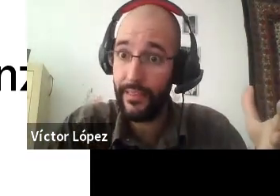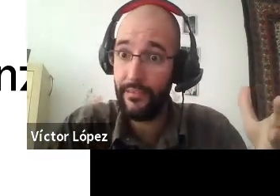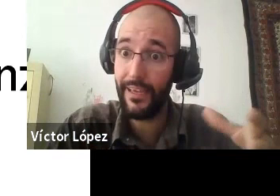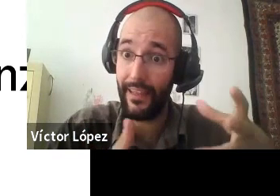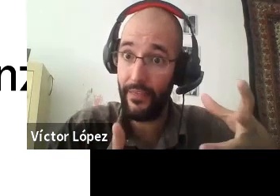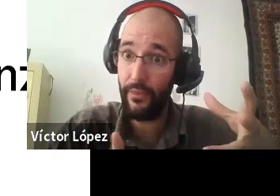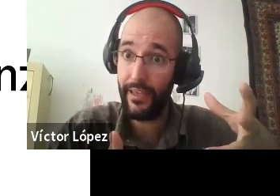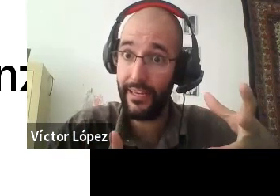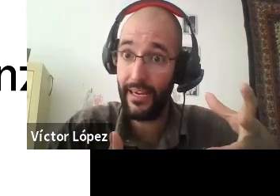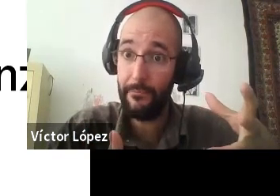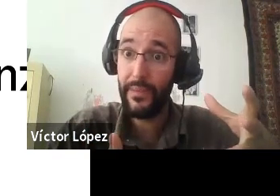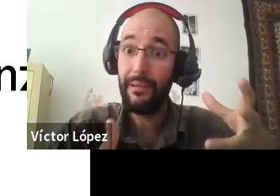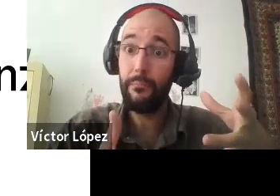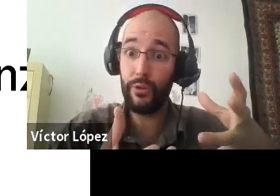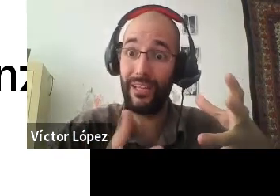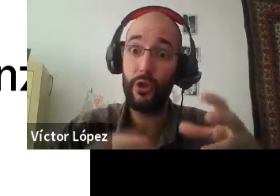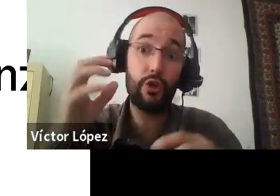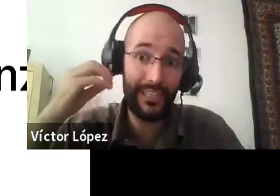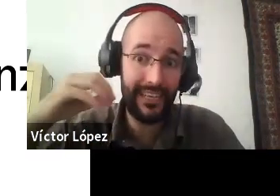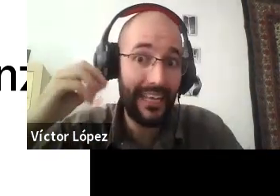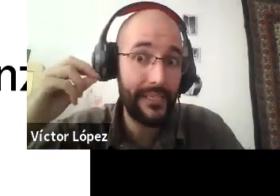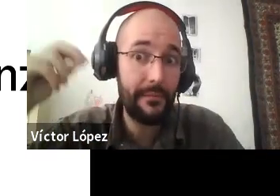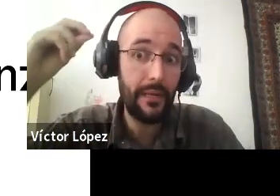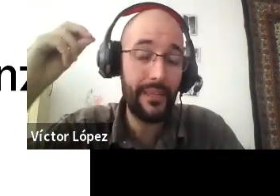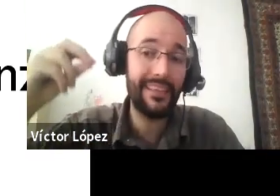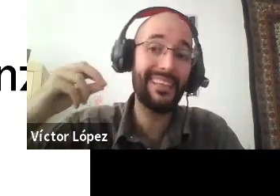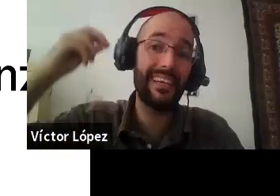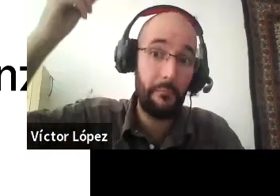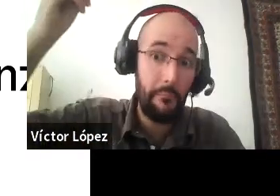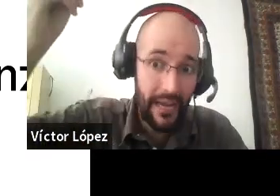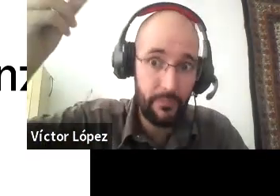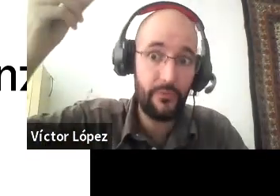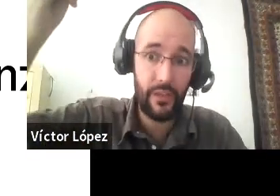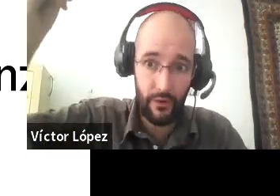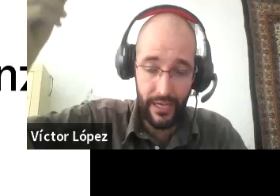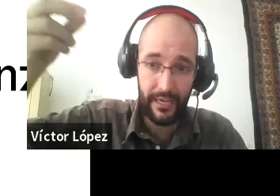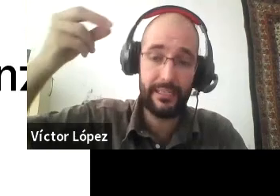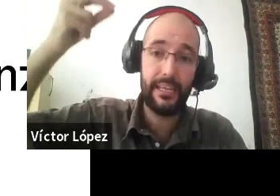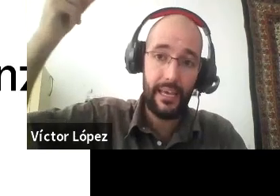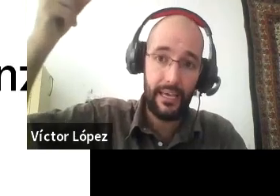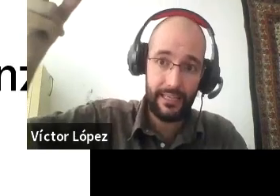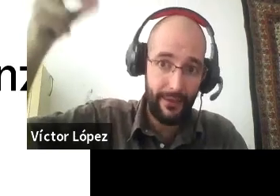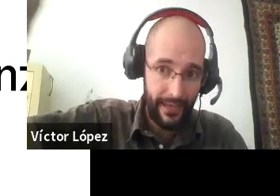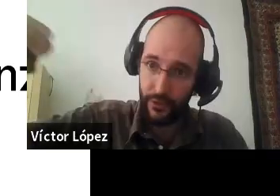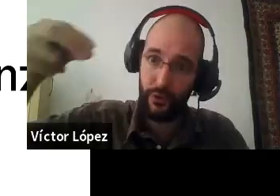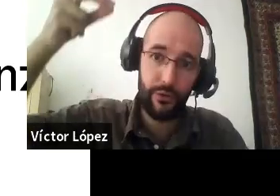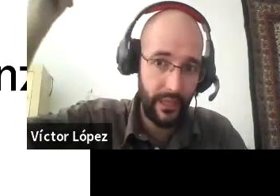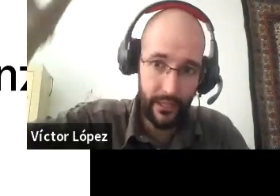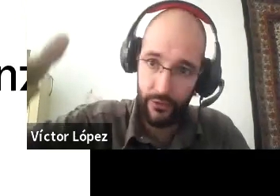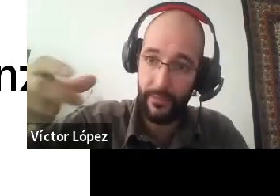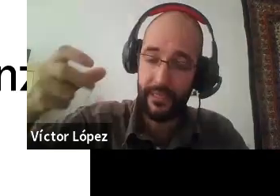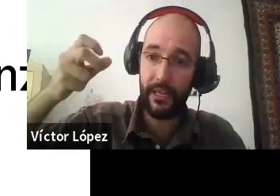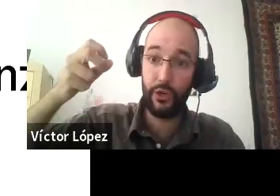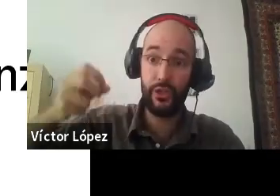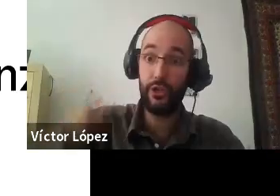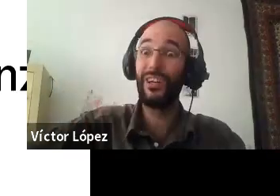alfabetización científica de la ciudadanía, por lo tanto, no se trataba simplemente de tener más profesionales trabajando en